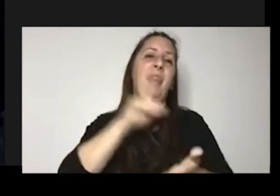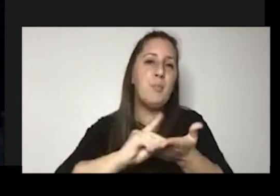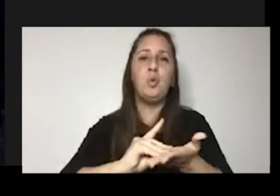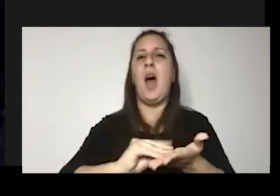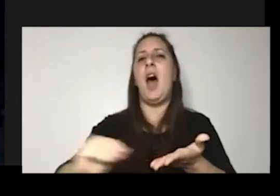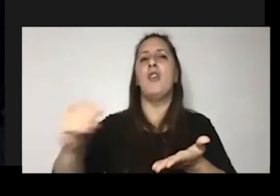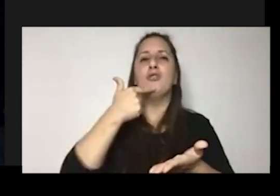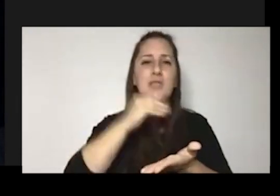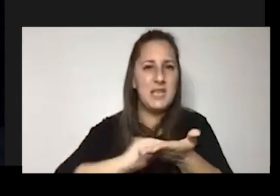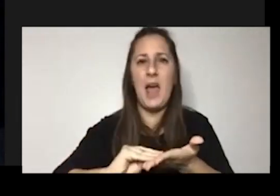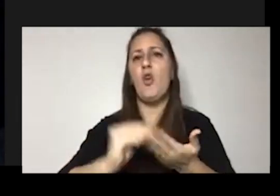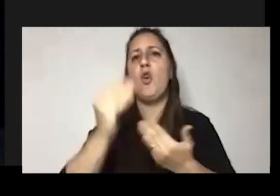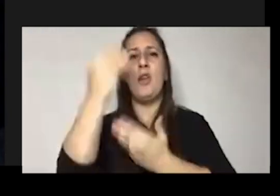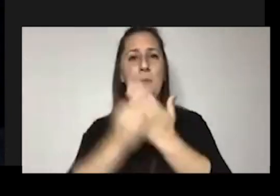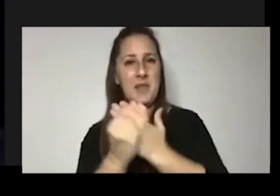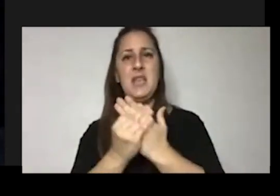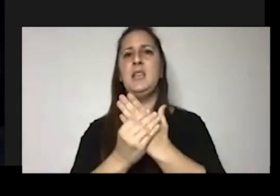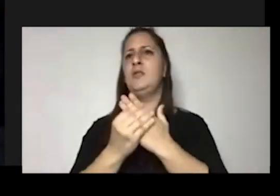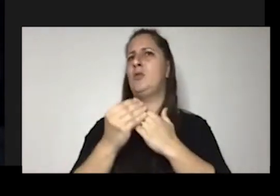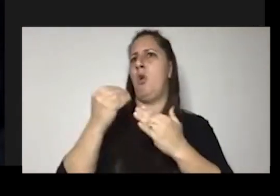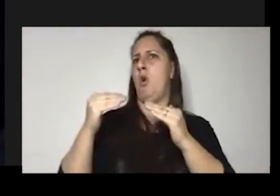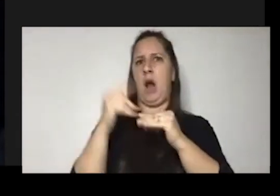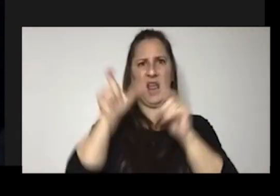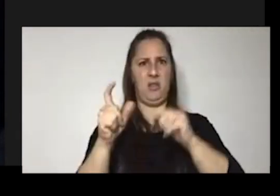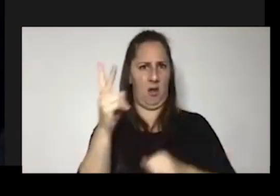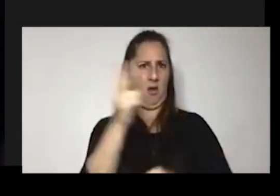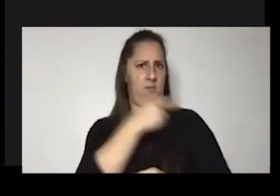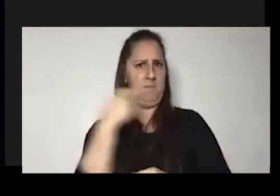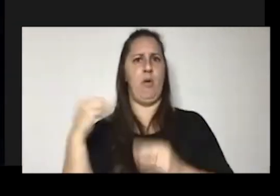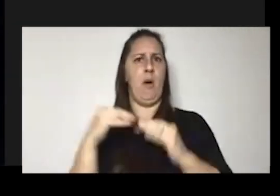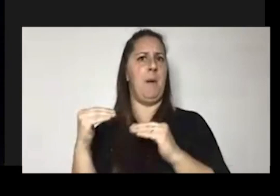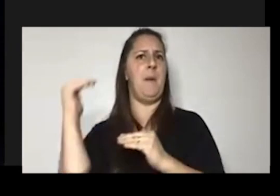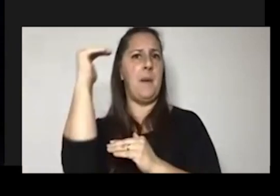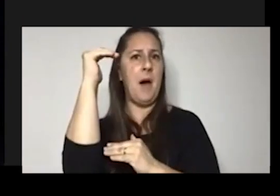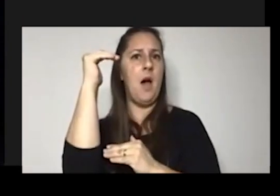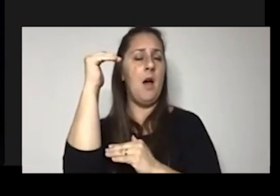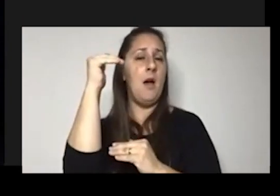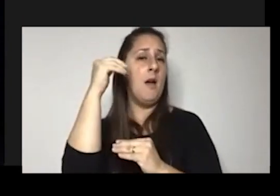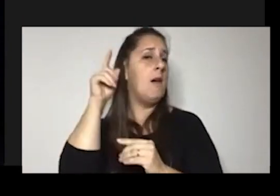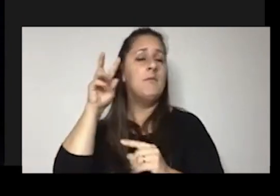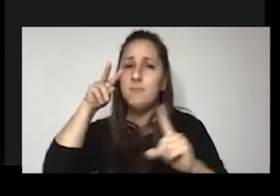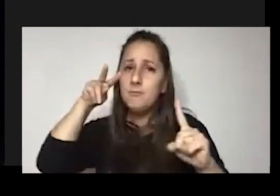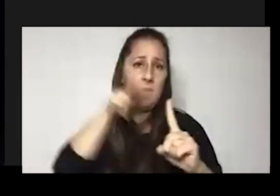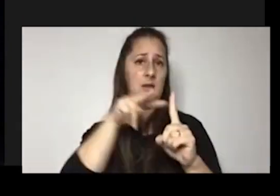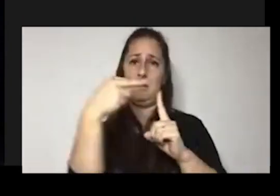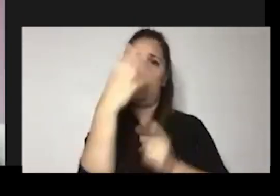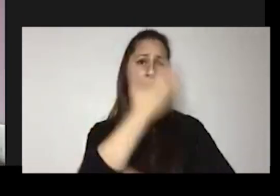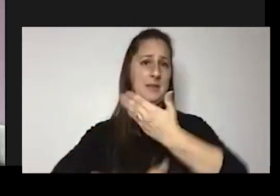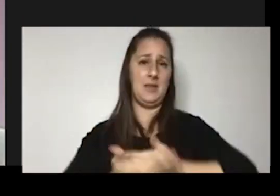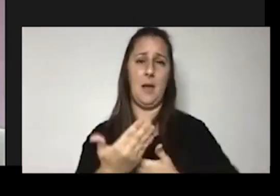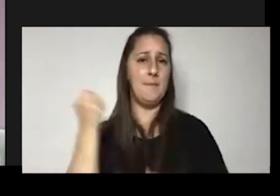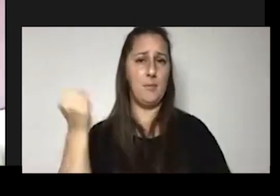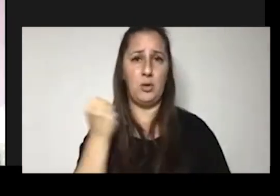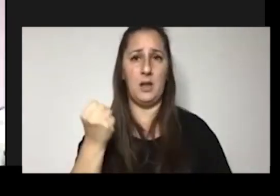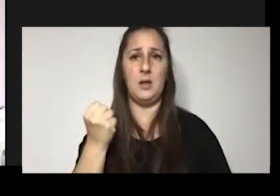funcionarios de alto rango, de todos los organismos con la perspectiva de la discapacidad. Y para lograr eso tenemos que...